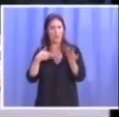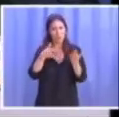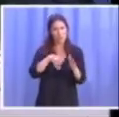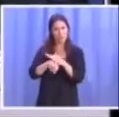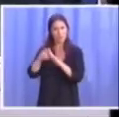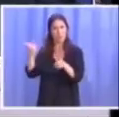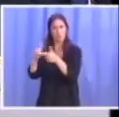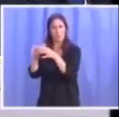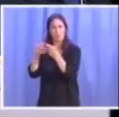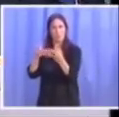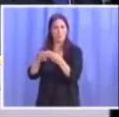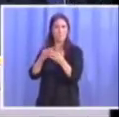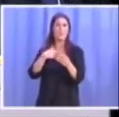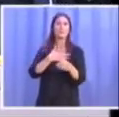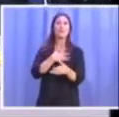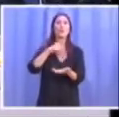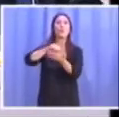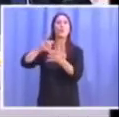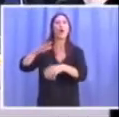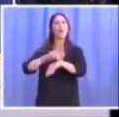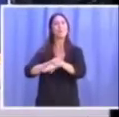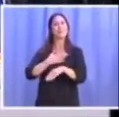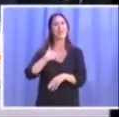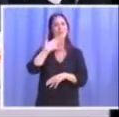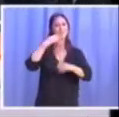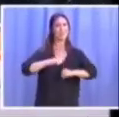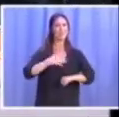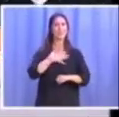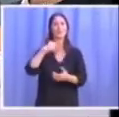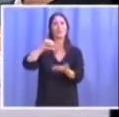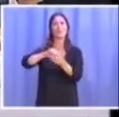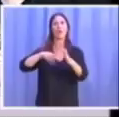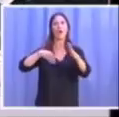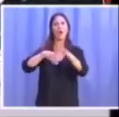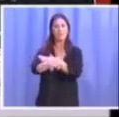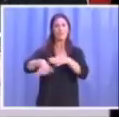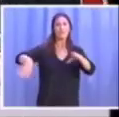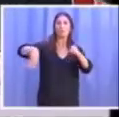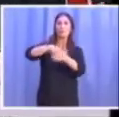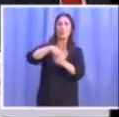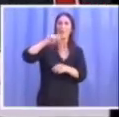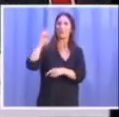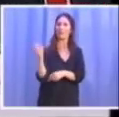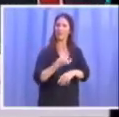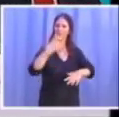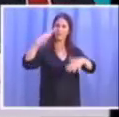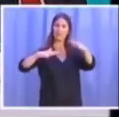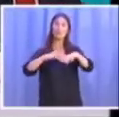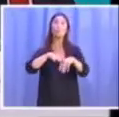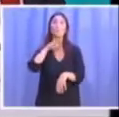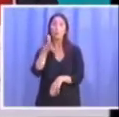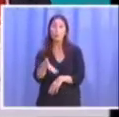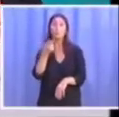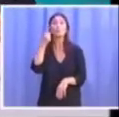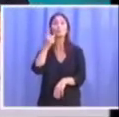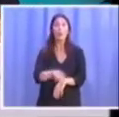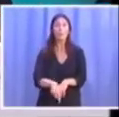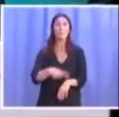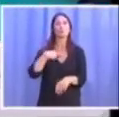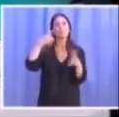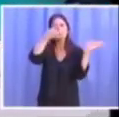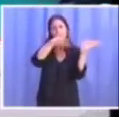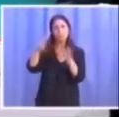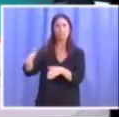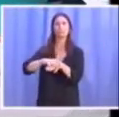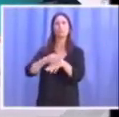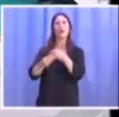una ciudad amiga de los mayores, queremos una ciudad accesible e inclusiva, una ciudad diversa. Por eso también trabajaremos